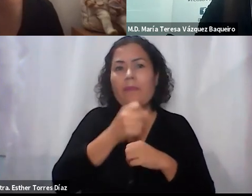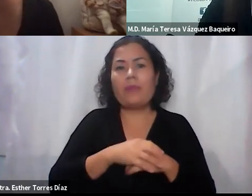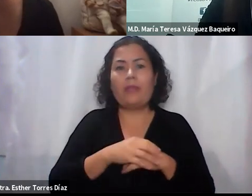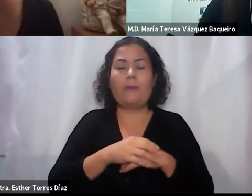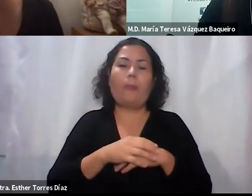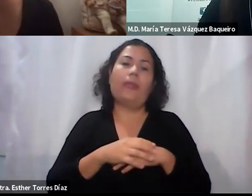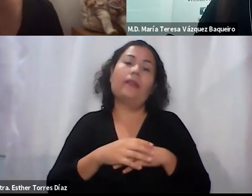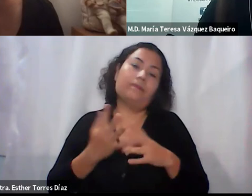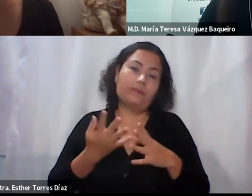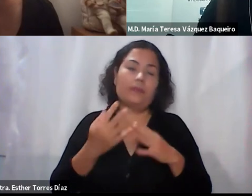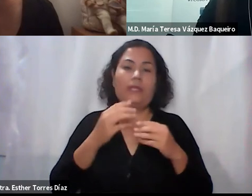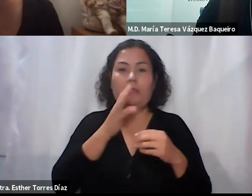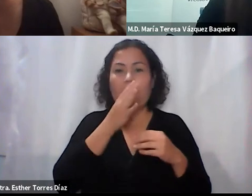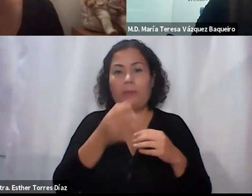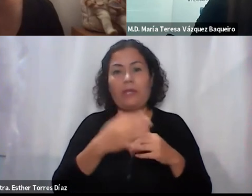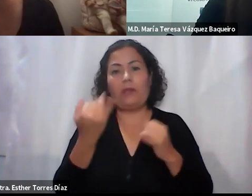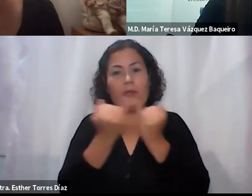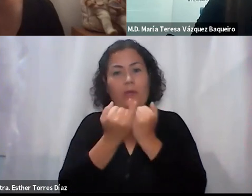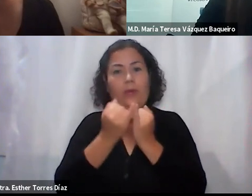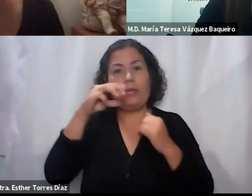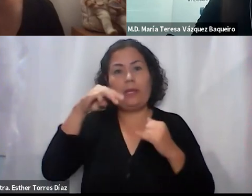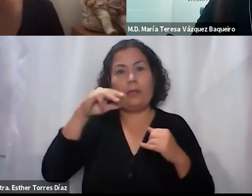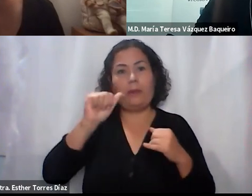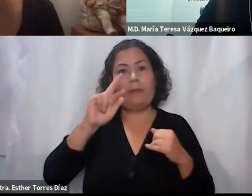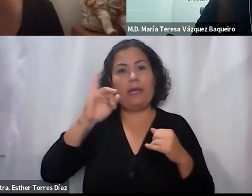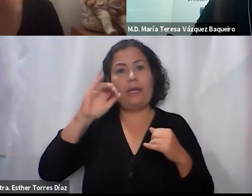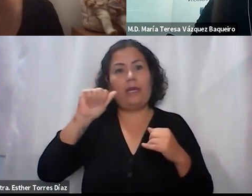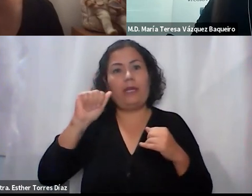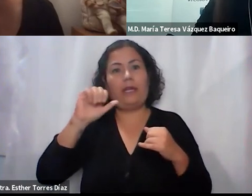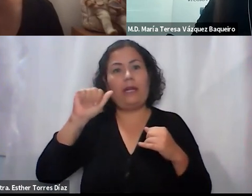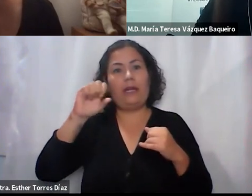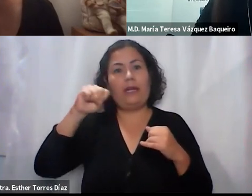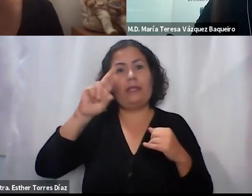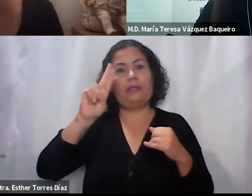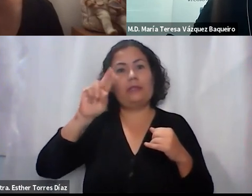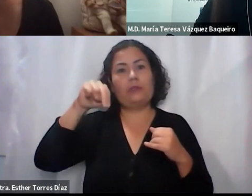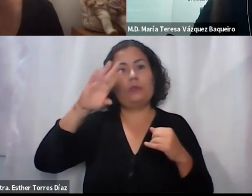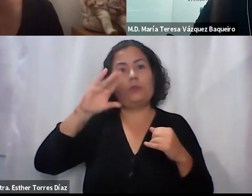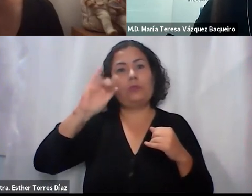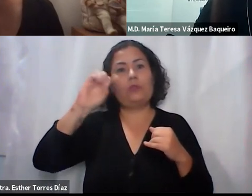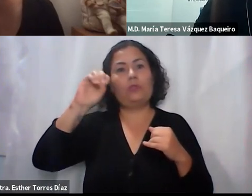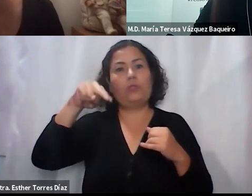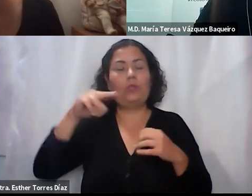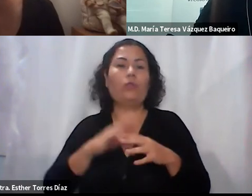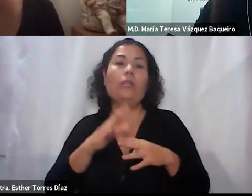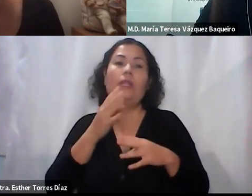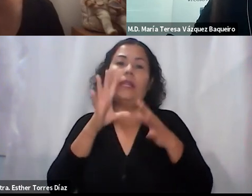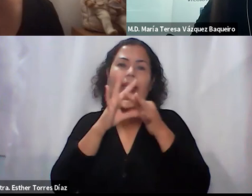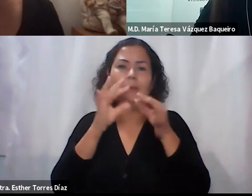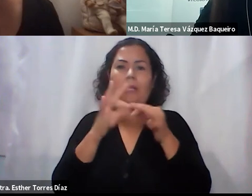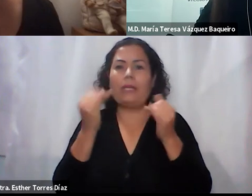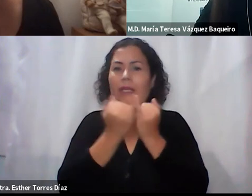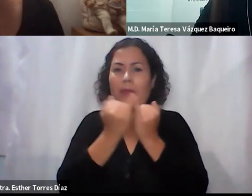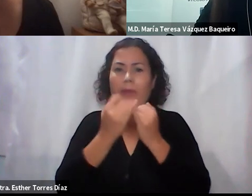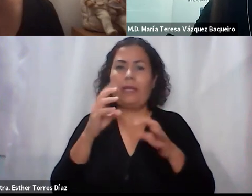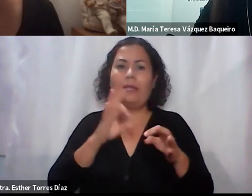precisamente de Alejandro y también María Asunción, quien es una persona con discapacidad visual. Ella nos comenta que también hay que trabajar en el